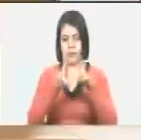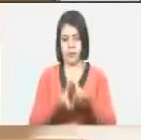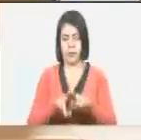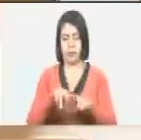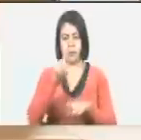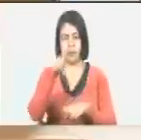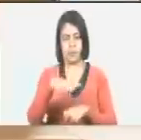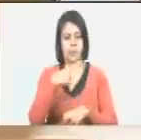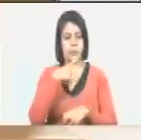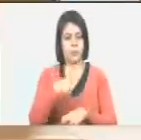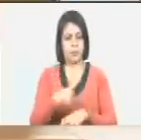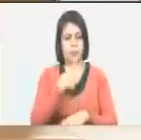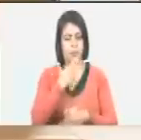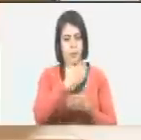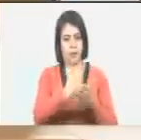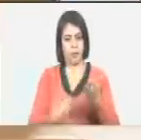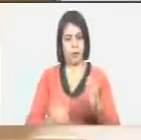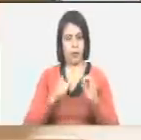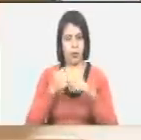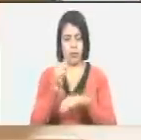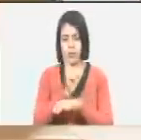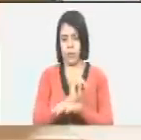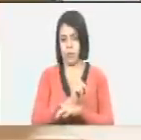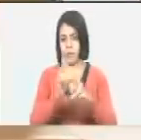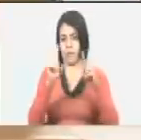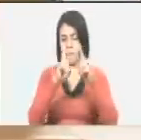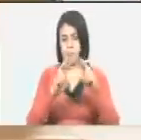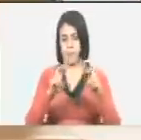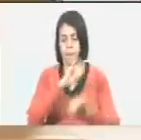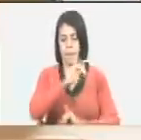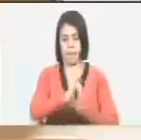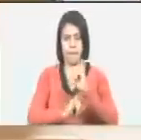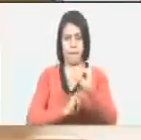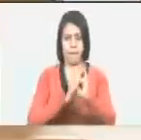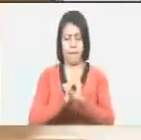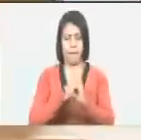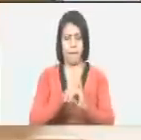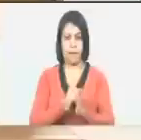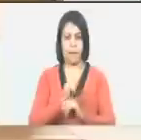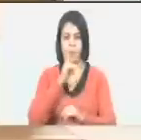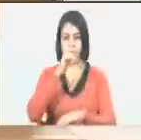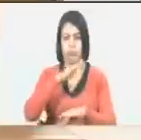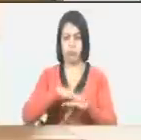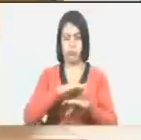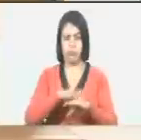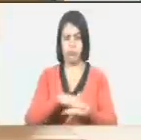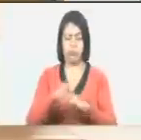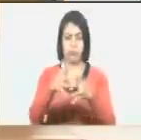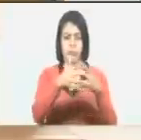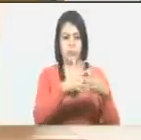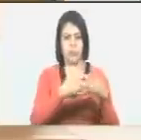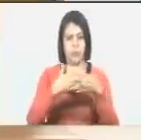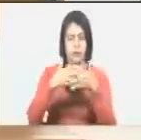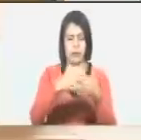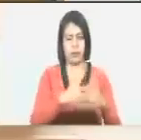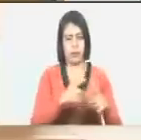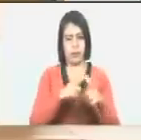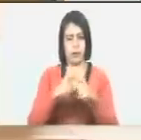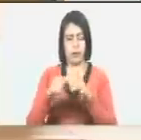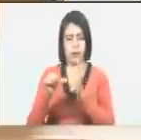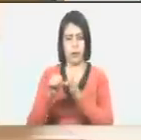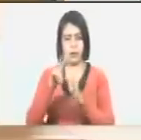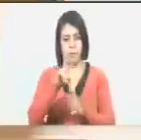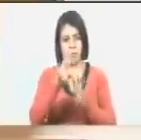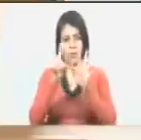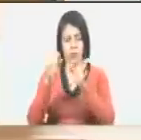Unidas, en la que propone iniciar urgentemente una investigación internacional del crimen cometido por los Estados Unidos de América en el Mar Báltico